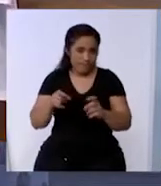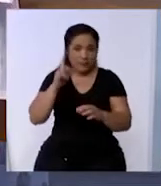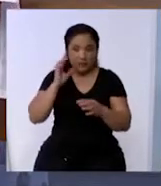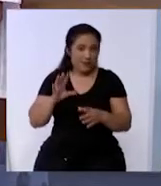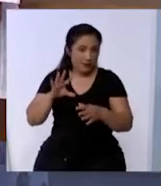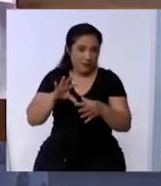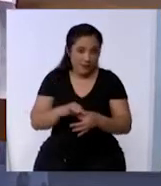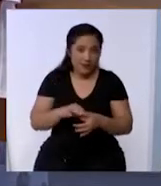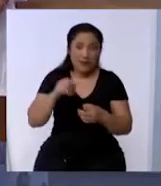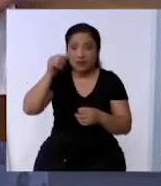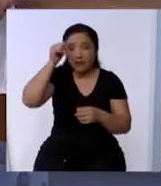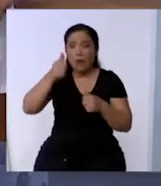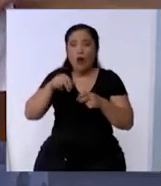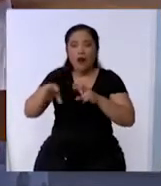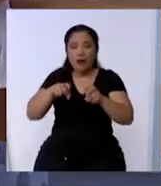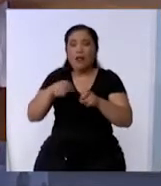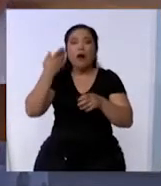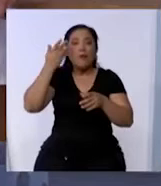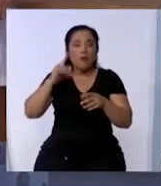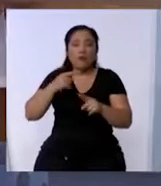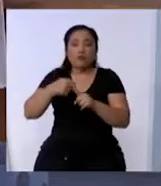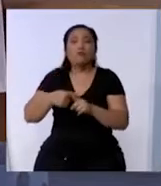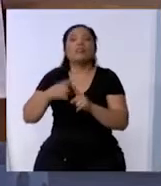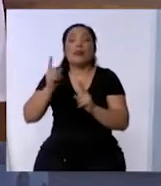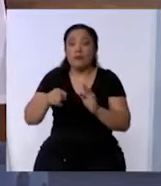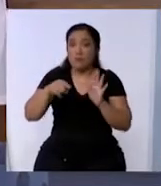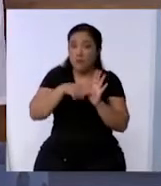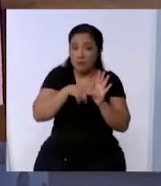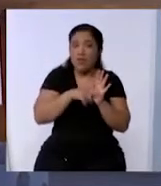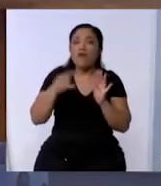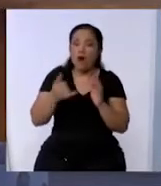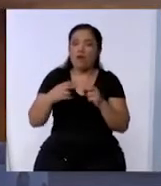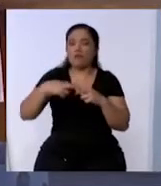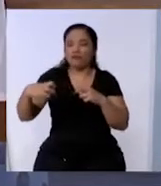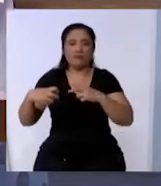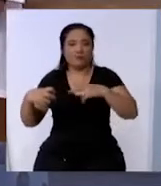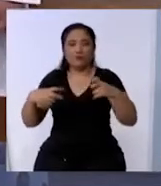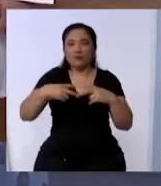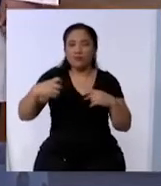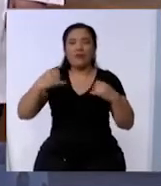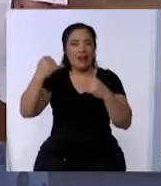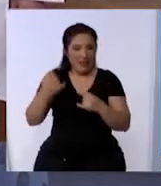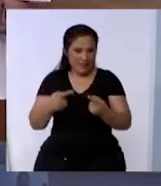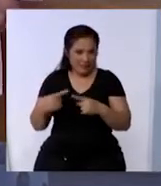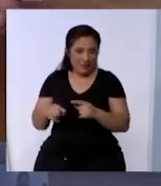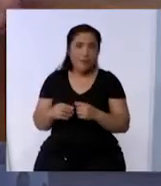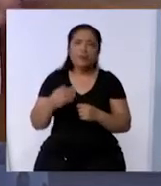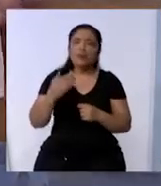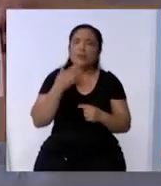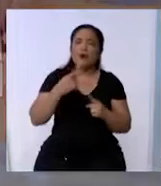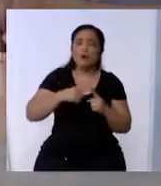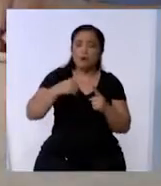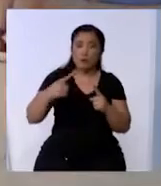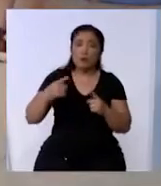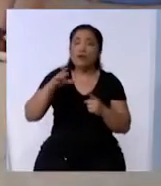es al átomo de cloro que tiene carga negativa. Lo que tenemos que entender acá es que la corriente eléctrica existe cuando las